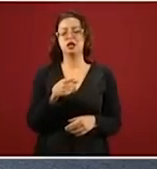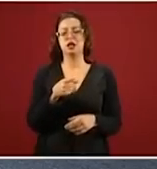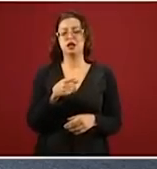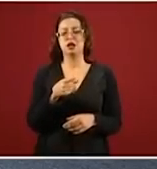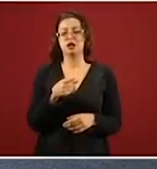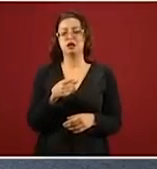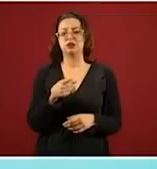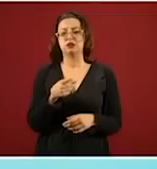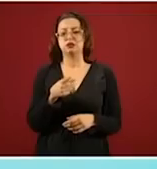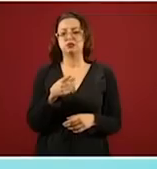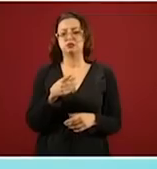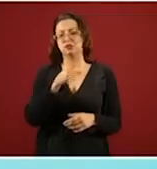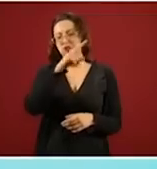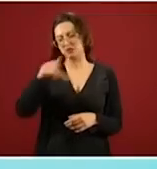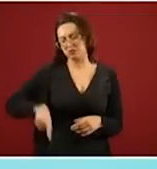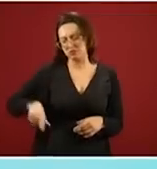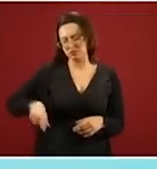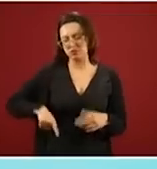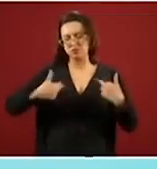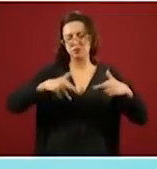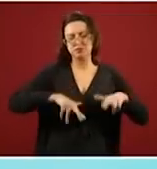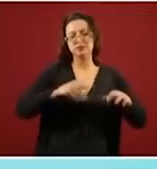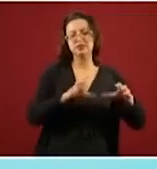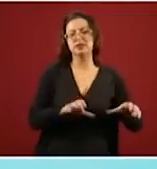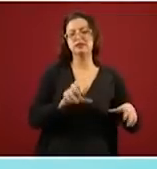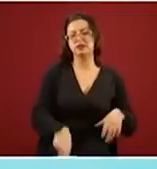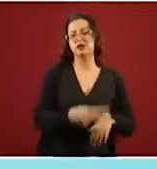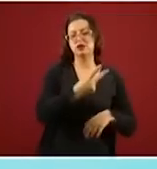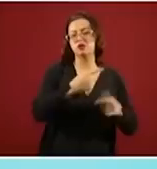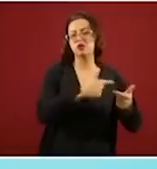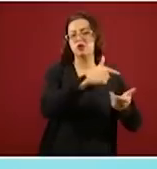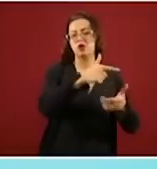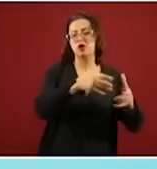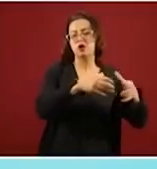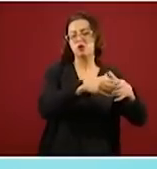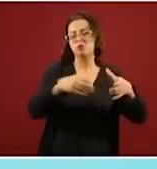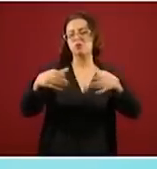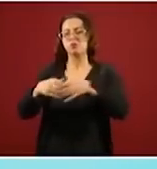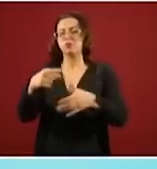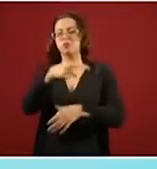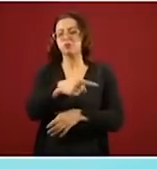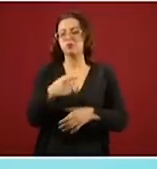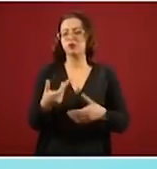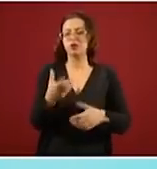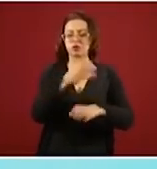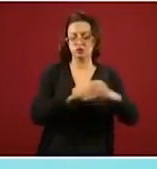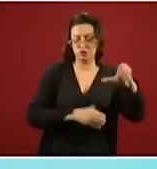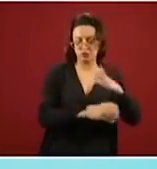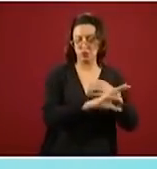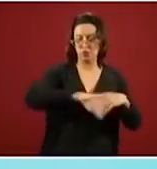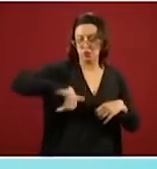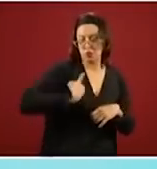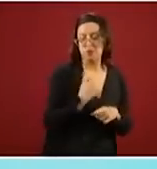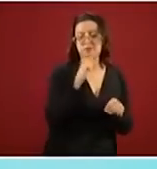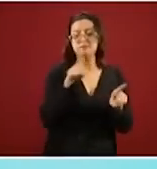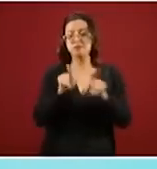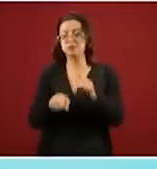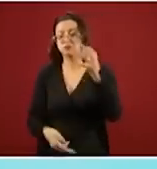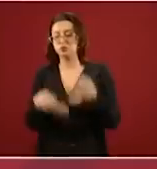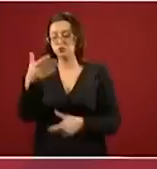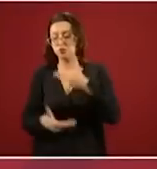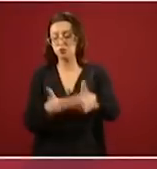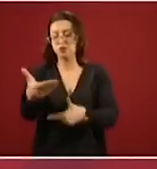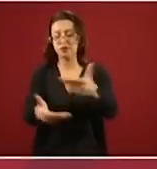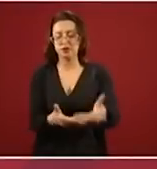el departamento de estado están ayudando para extradiciones y también se